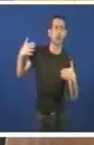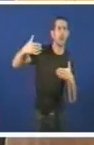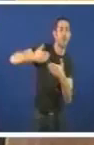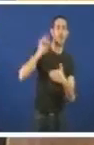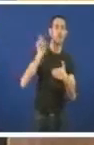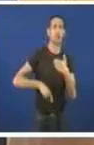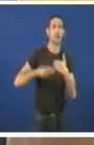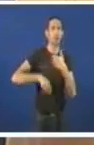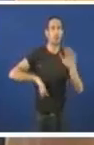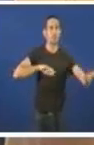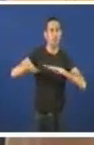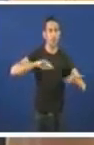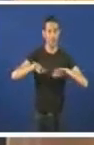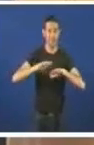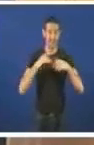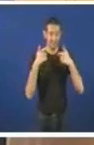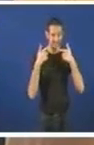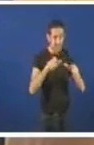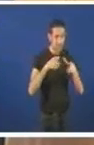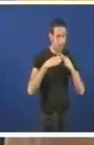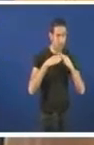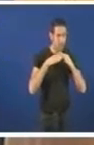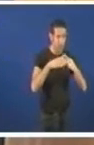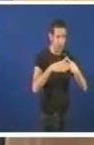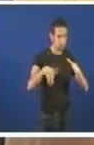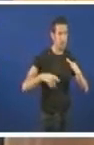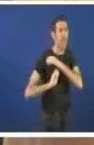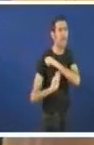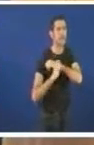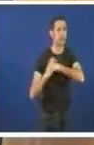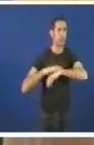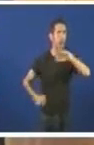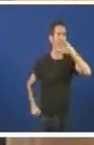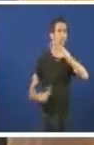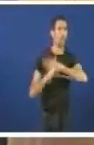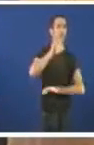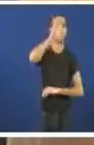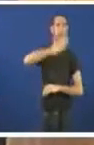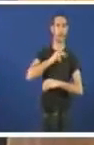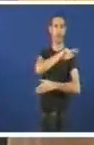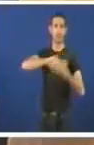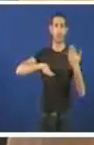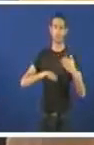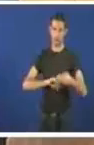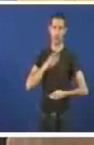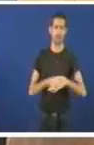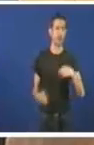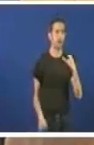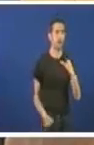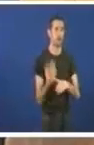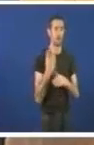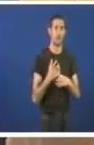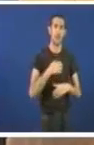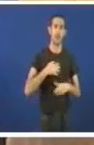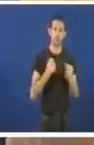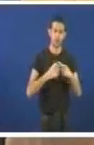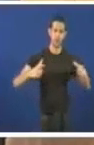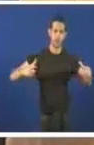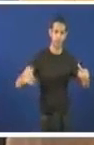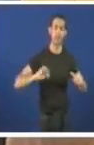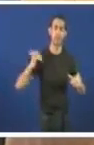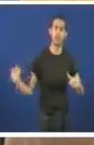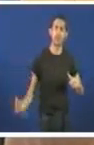sector que é estratégico para o noso país, que ten capacidade para xerar emprego e riqueza e que non pode seguir agardando